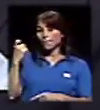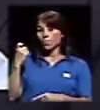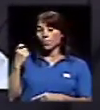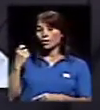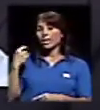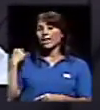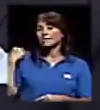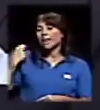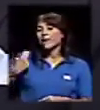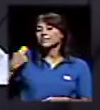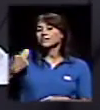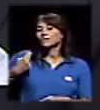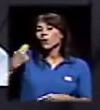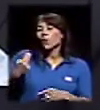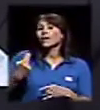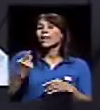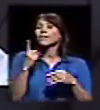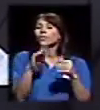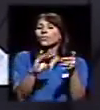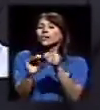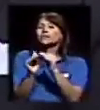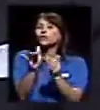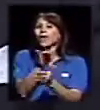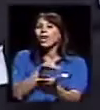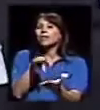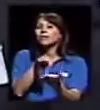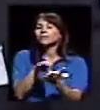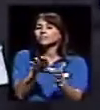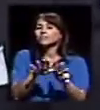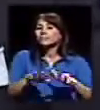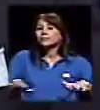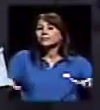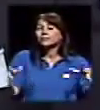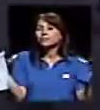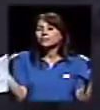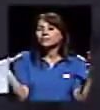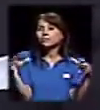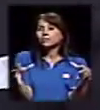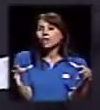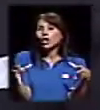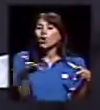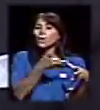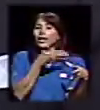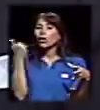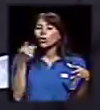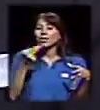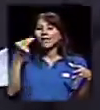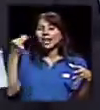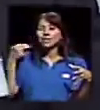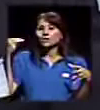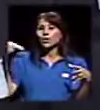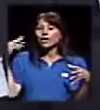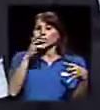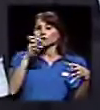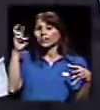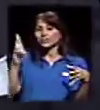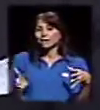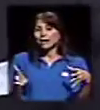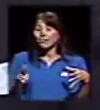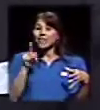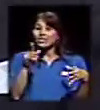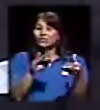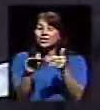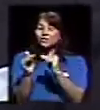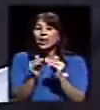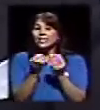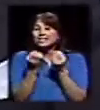ciudad que recoge, a mi juicio, lo mejor de la historia de Costa Rica. Es una ciudad sin condiciones, es una